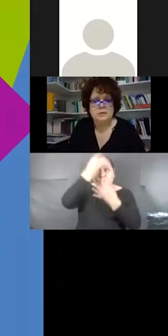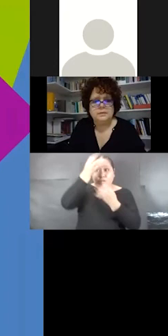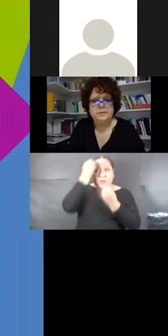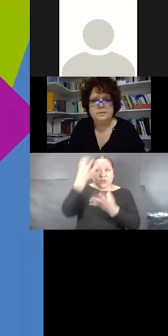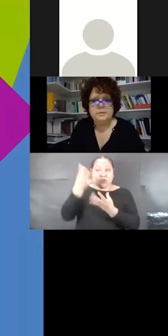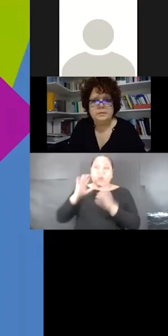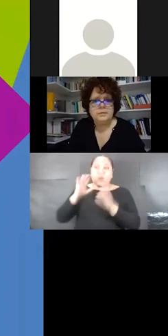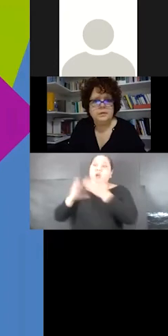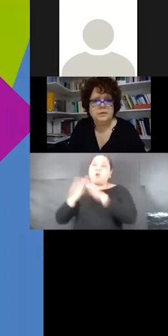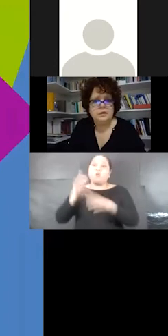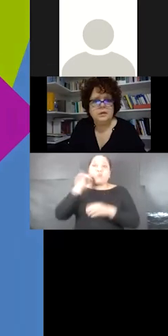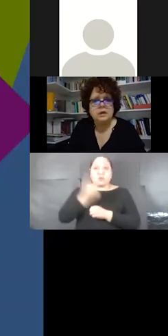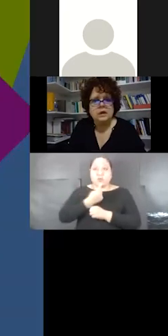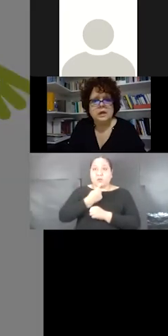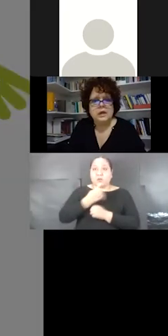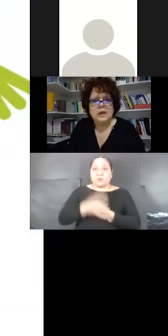sorda.